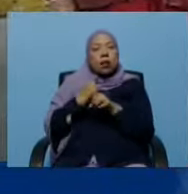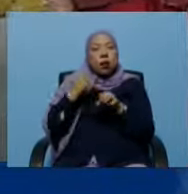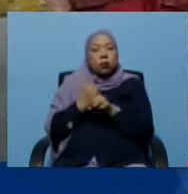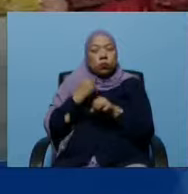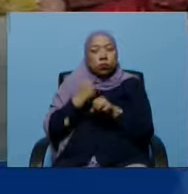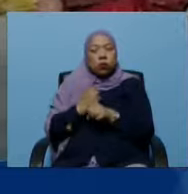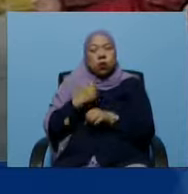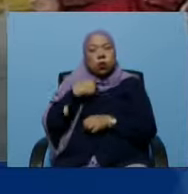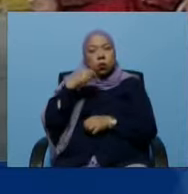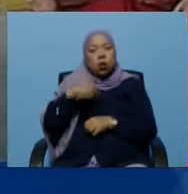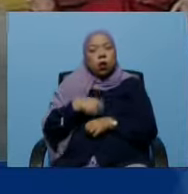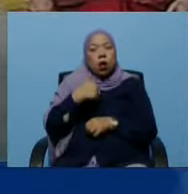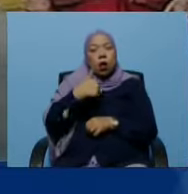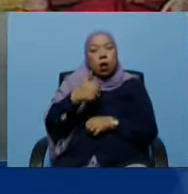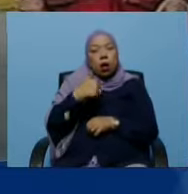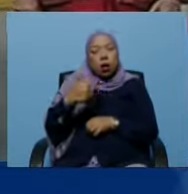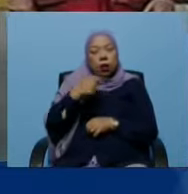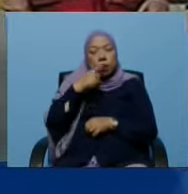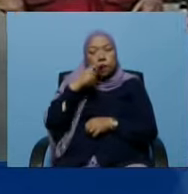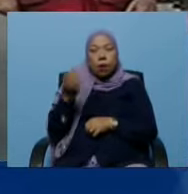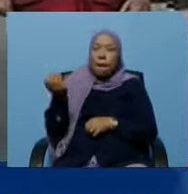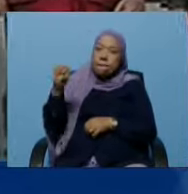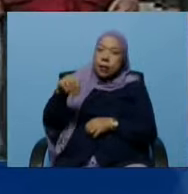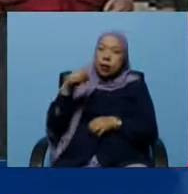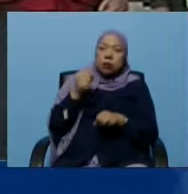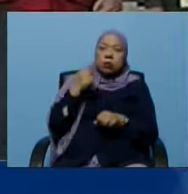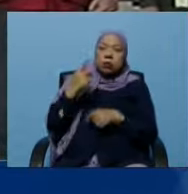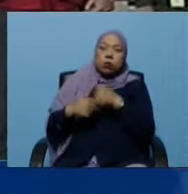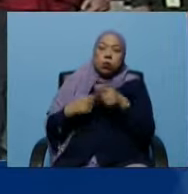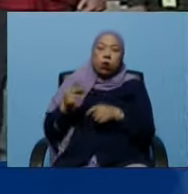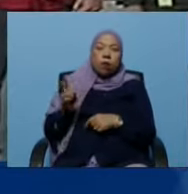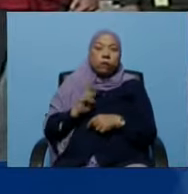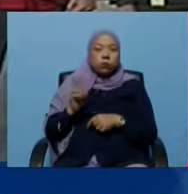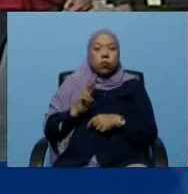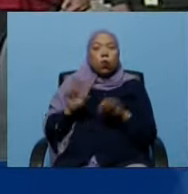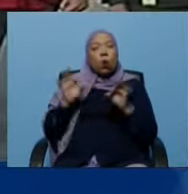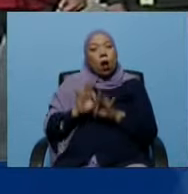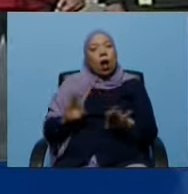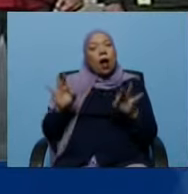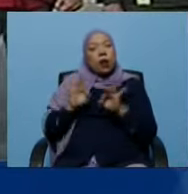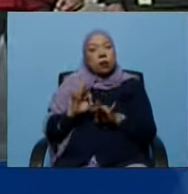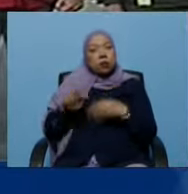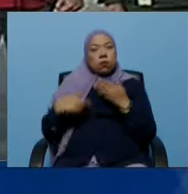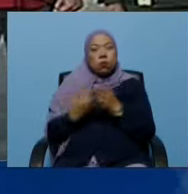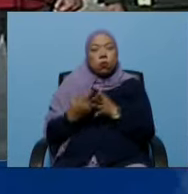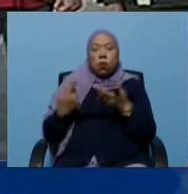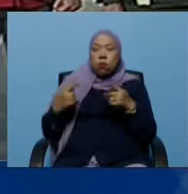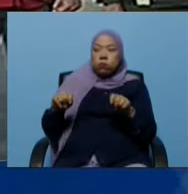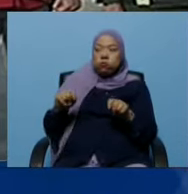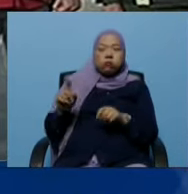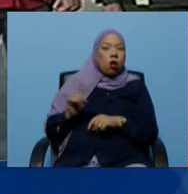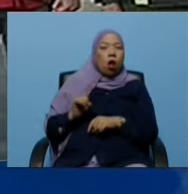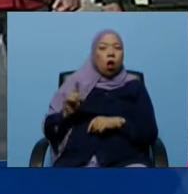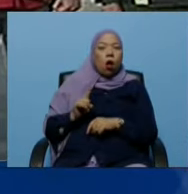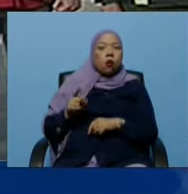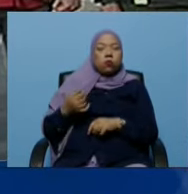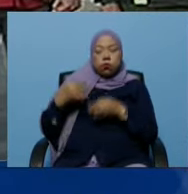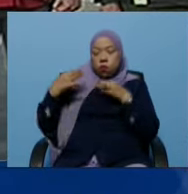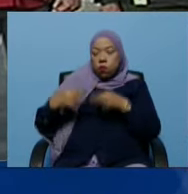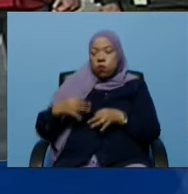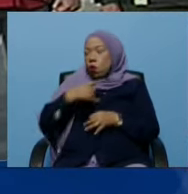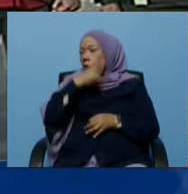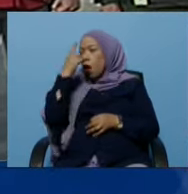que se realiza cada día más para crecer como país. Nadie nos va a bloquear. Nosotros, un país que tenemos una